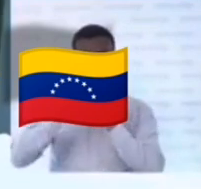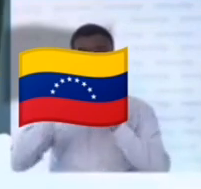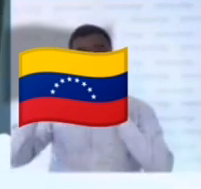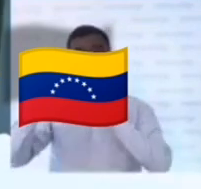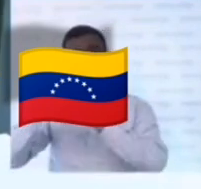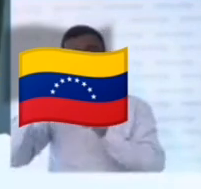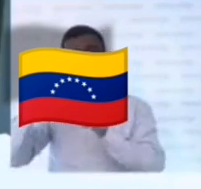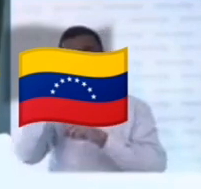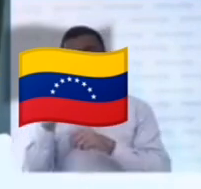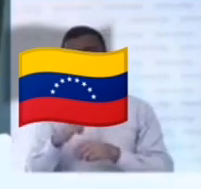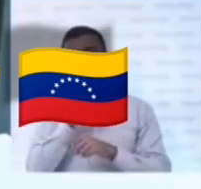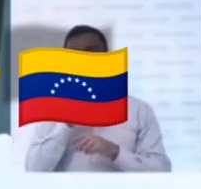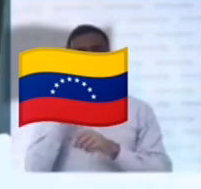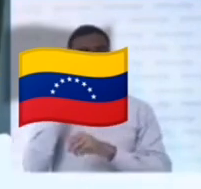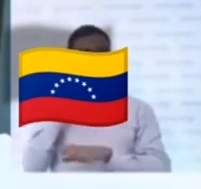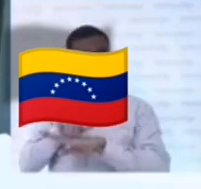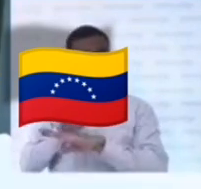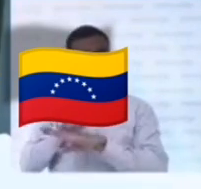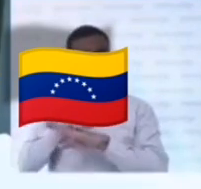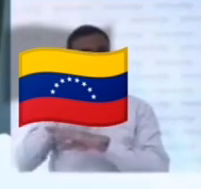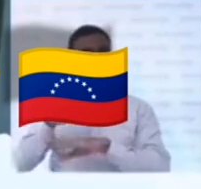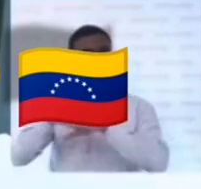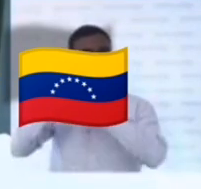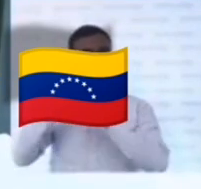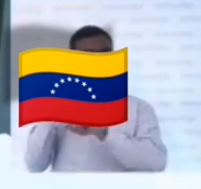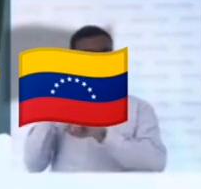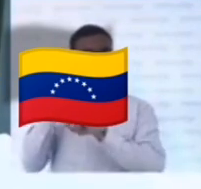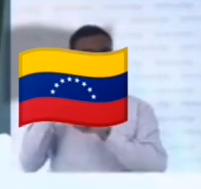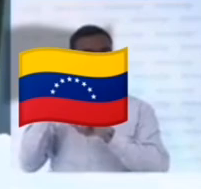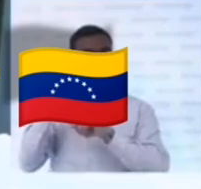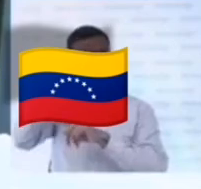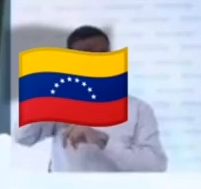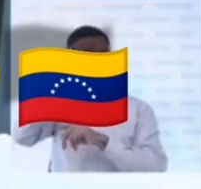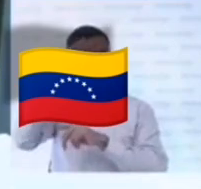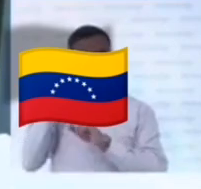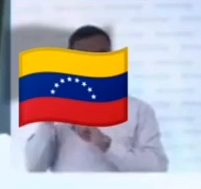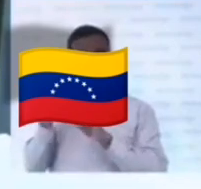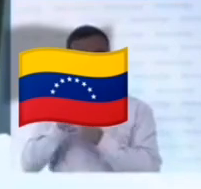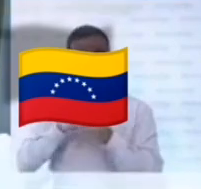presencial le van a advertir al oficial que las atienda específicamente la situación y no va a haber problema.